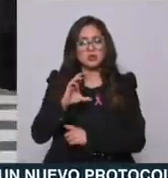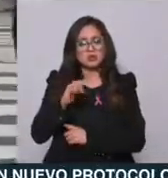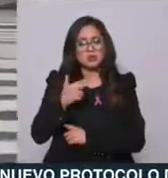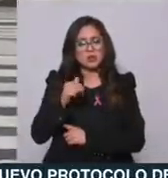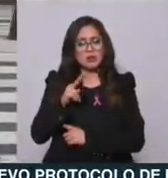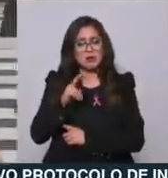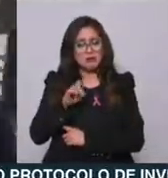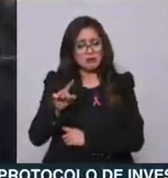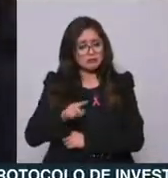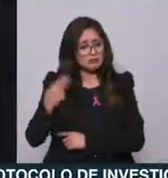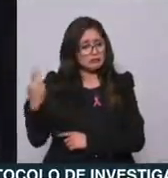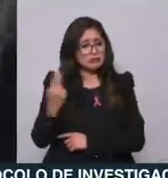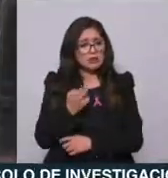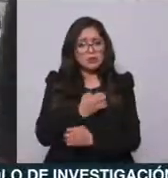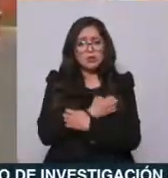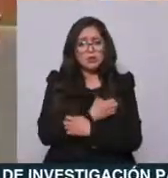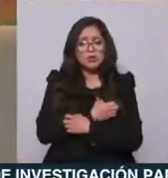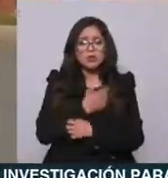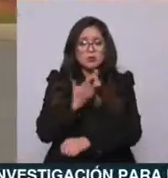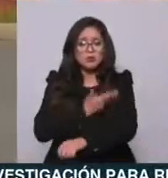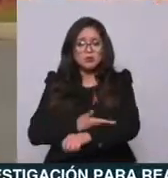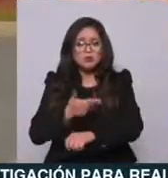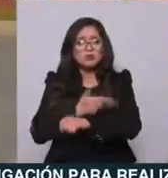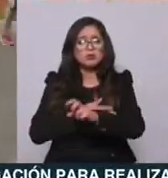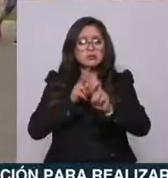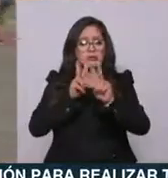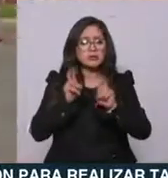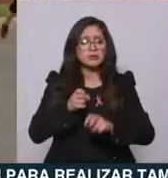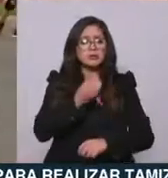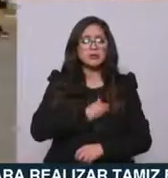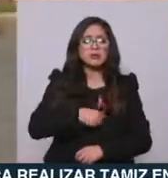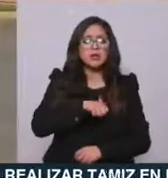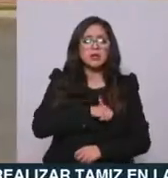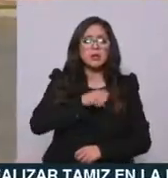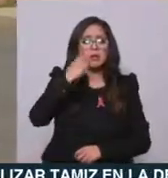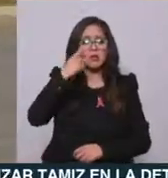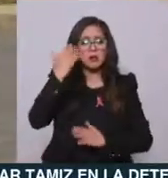educación y estrategias de prevención en salud para disminuir la tasa de